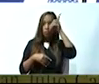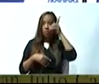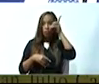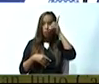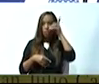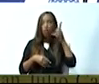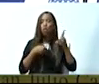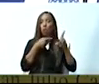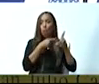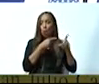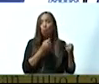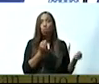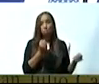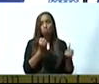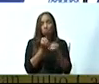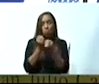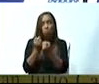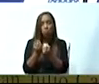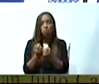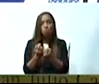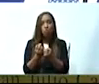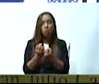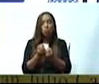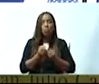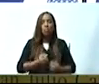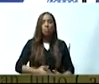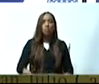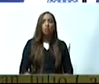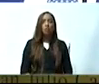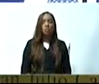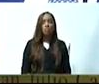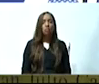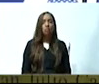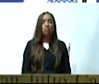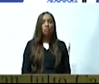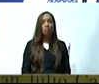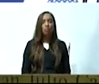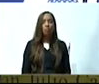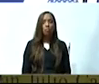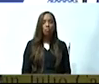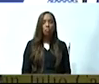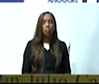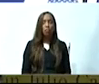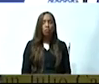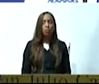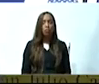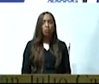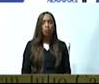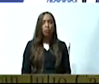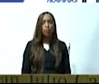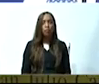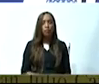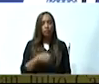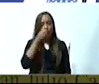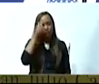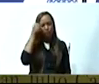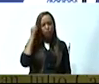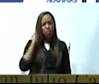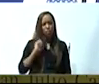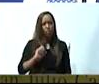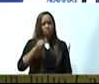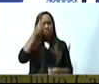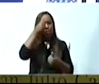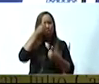en mi calidad de presidente y en mi calidad de diputado, remitido por la Dirección de Energía y Minas y por la